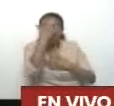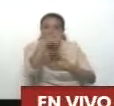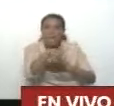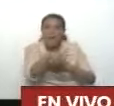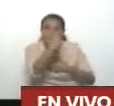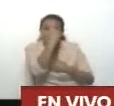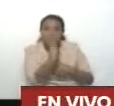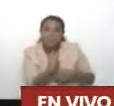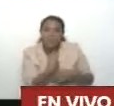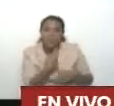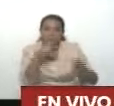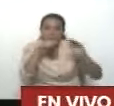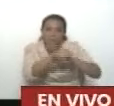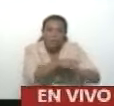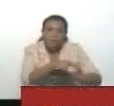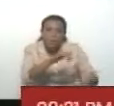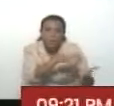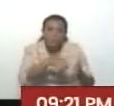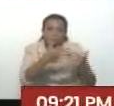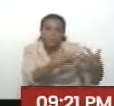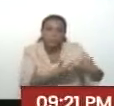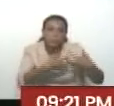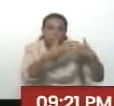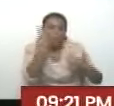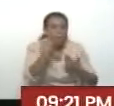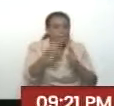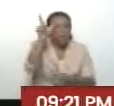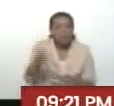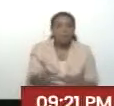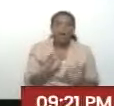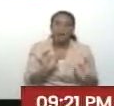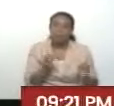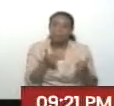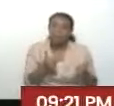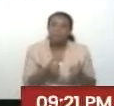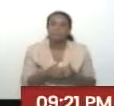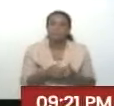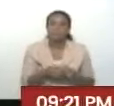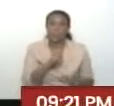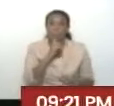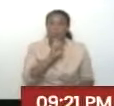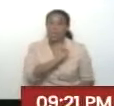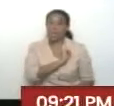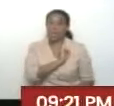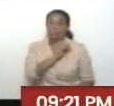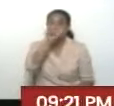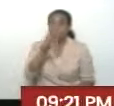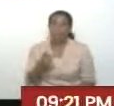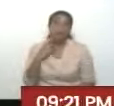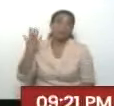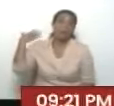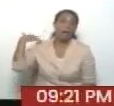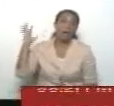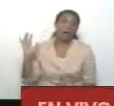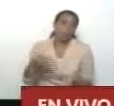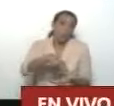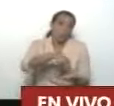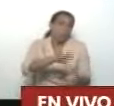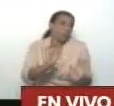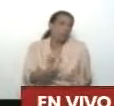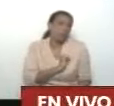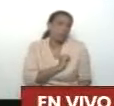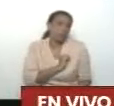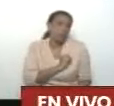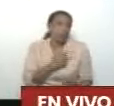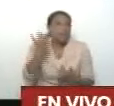y que la figura de Bolívar tiene que seguir en ese camino. Llega. Si le temen a un Bolívar que baila, que no le